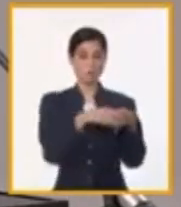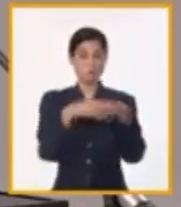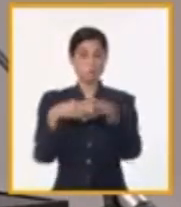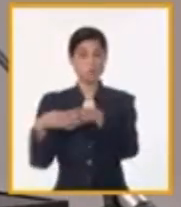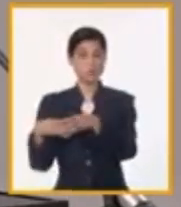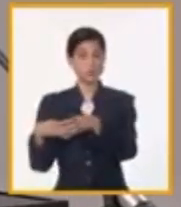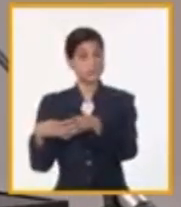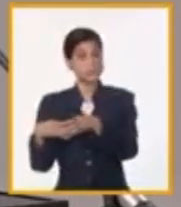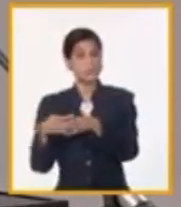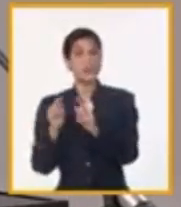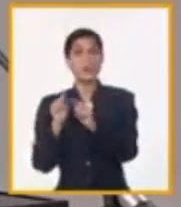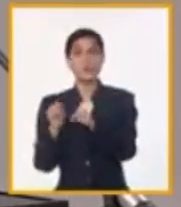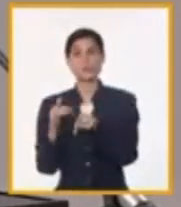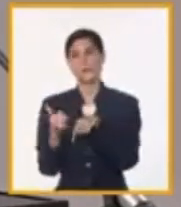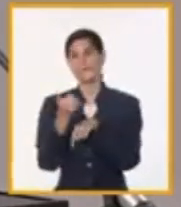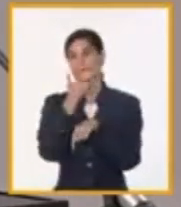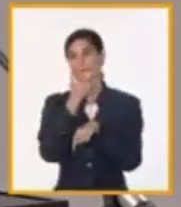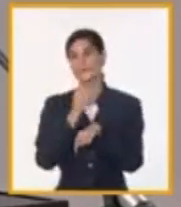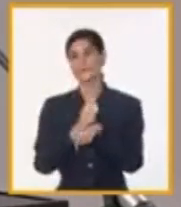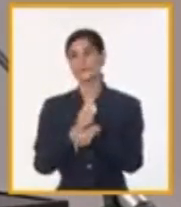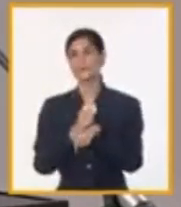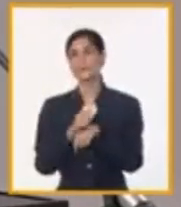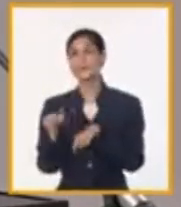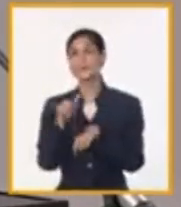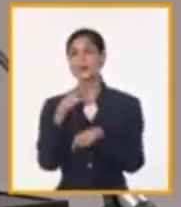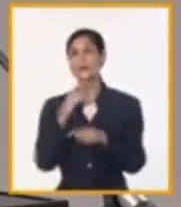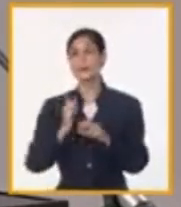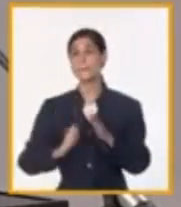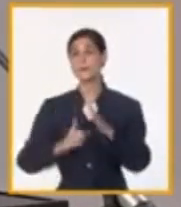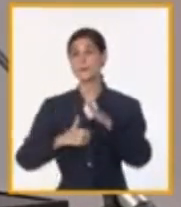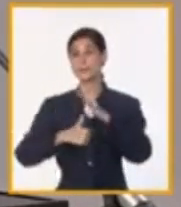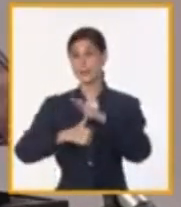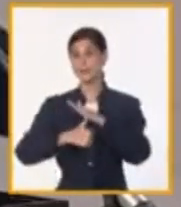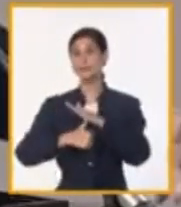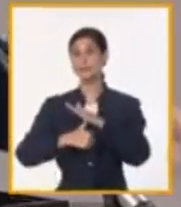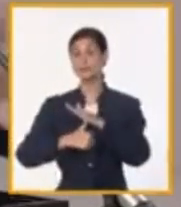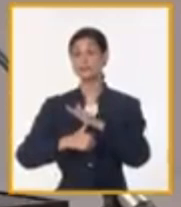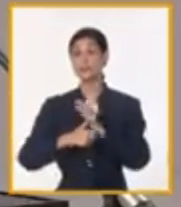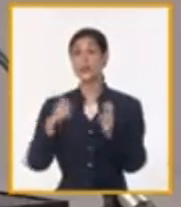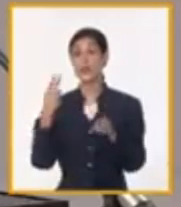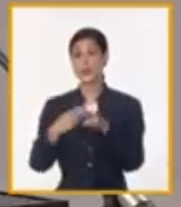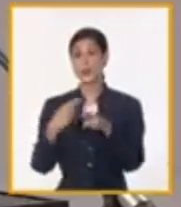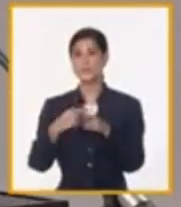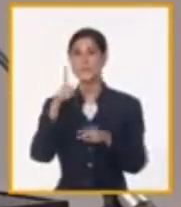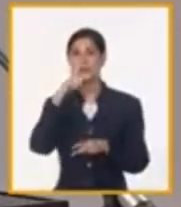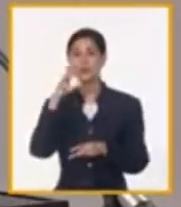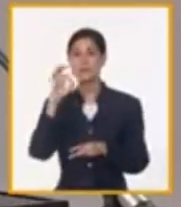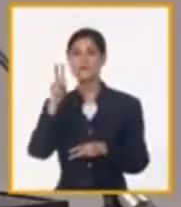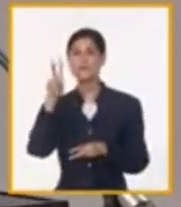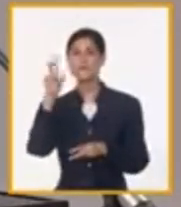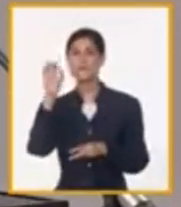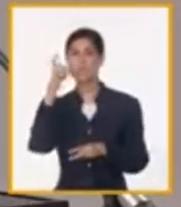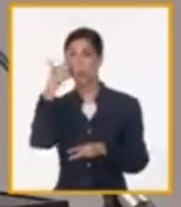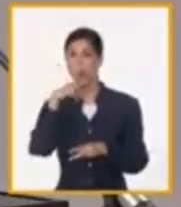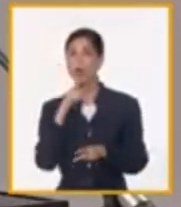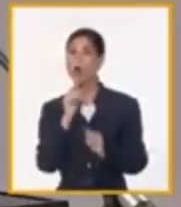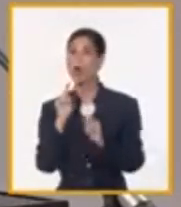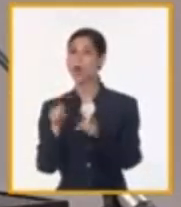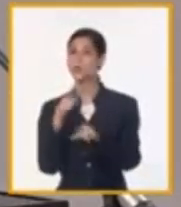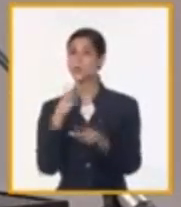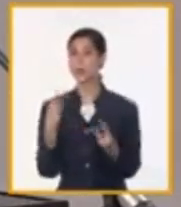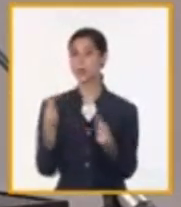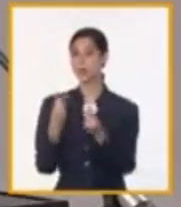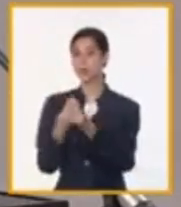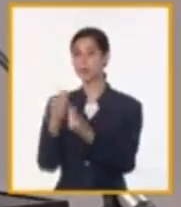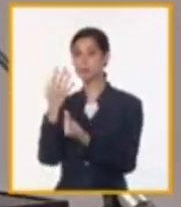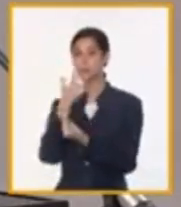noboa se ha acercado muchísimo a la administración biden al gobierno estadounidense se ha reunido directamente con personas